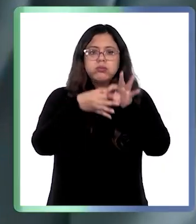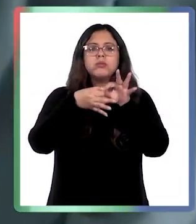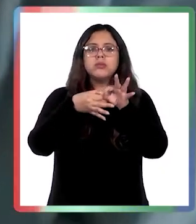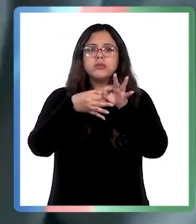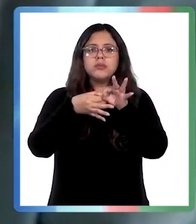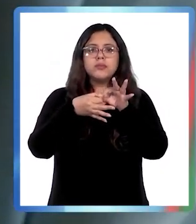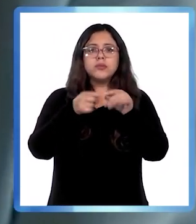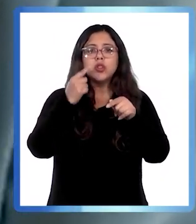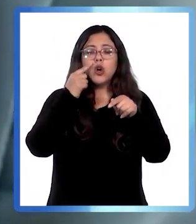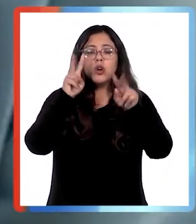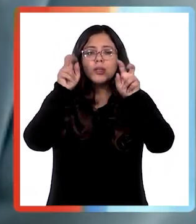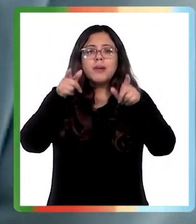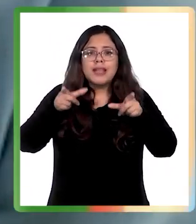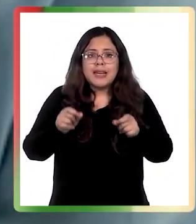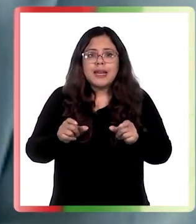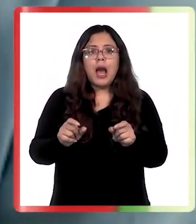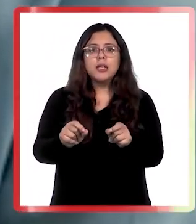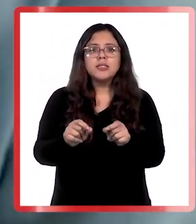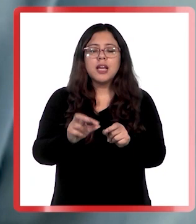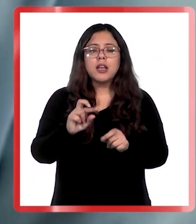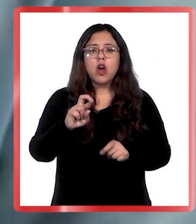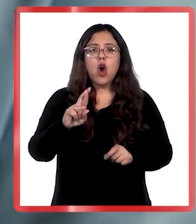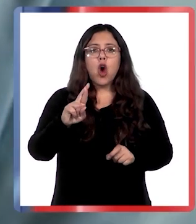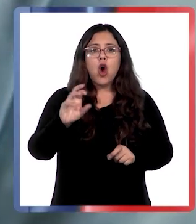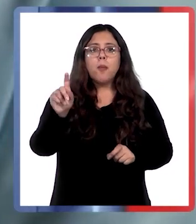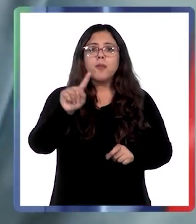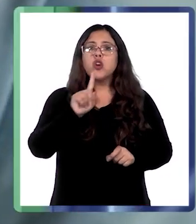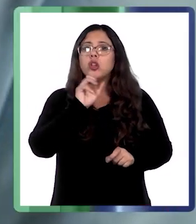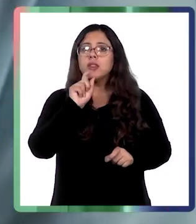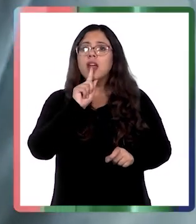cáncer de próstata está dentro de las canastas AUGGs.